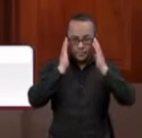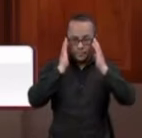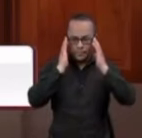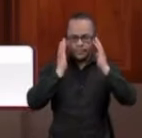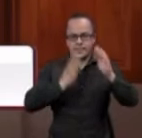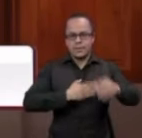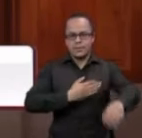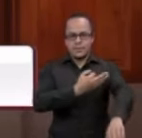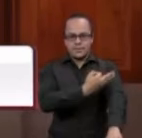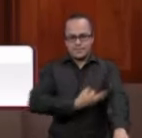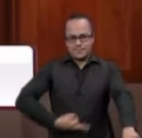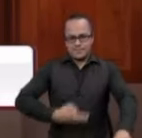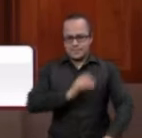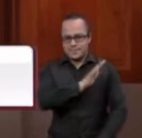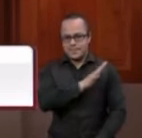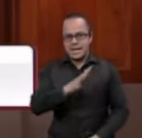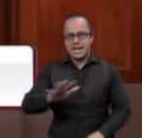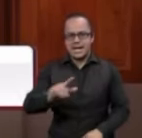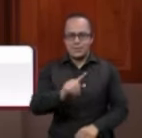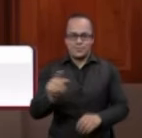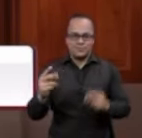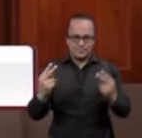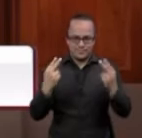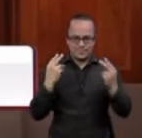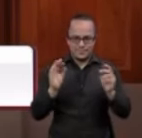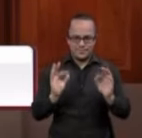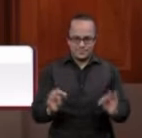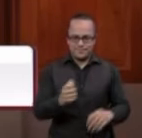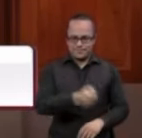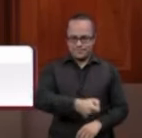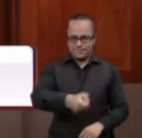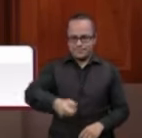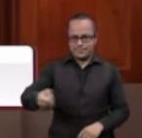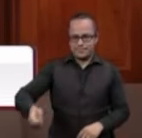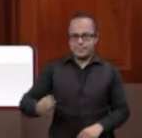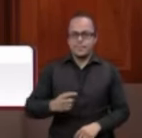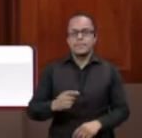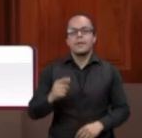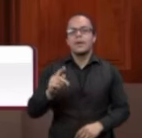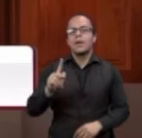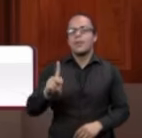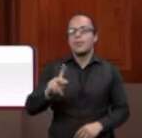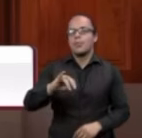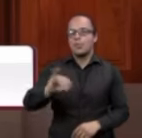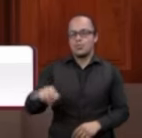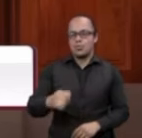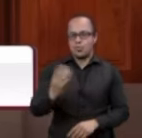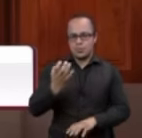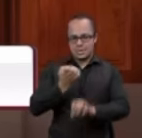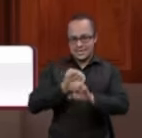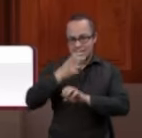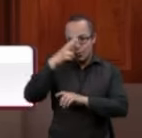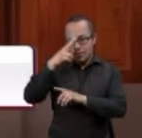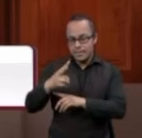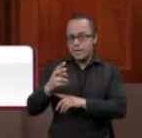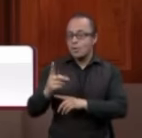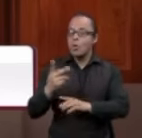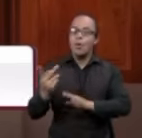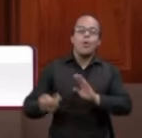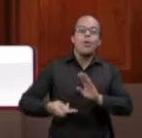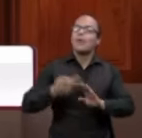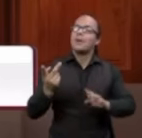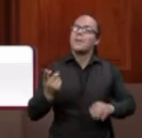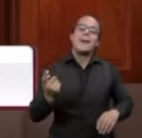Muy buenas tardes, Marisol. Un saludo para usted y su auditorio. El Poder Judicial del Estado de México vuelve a ser pionero en el